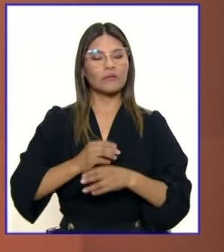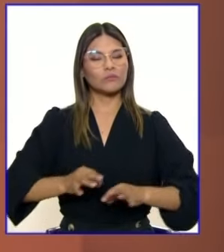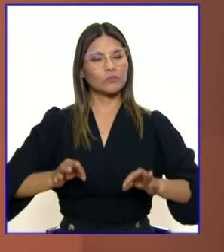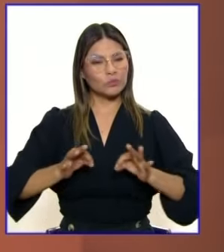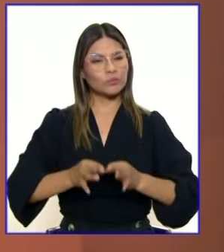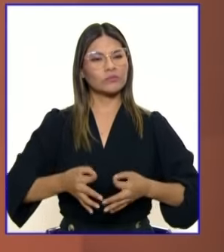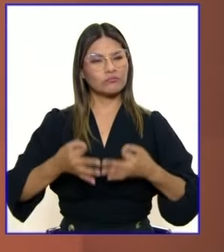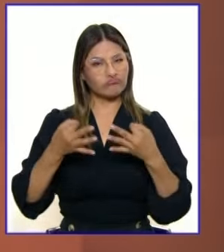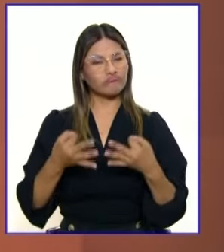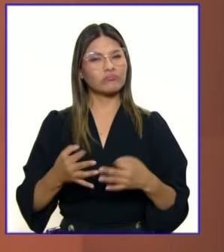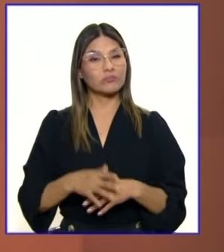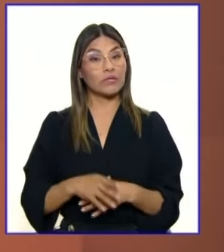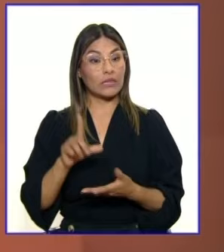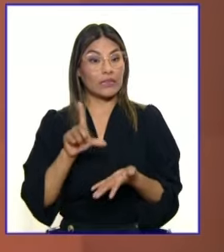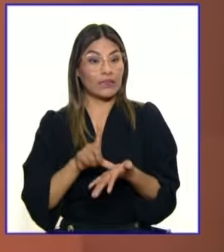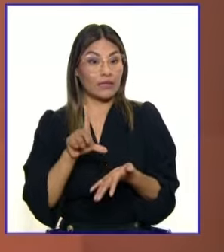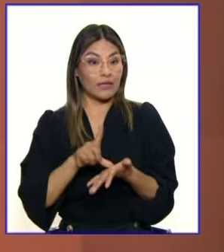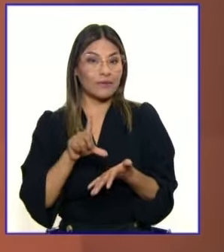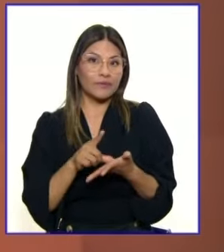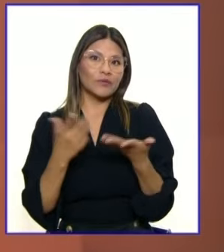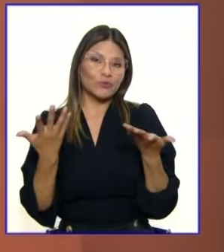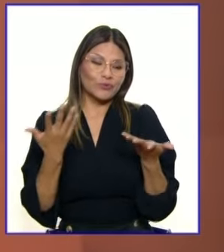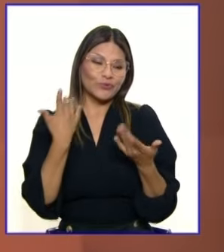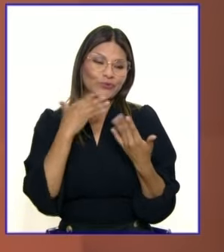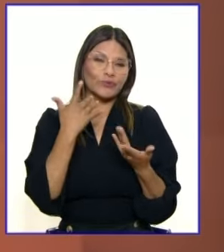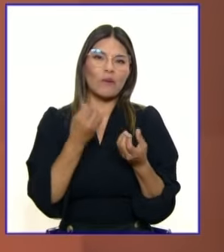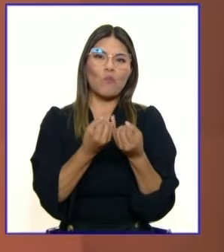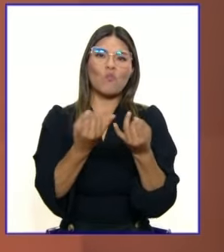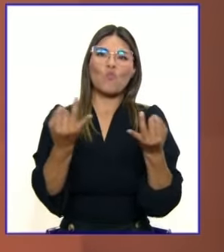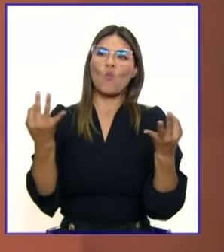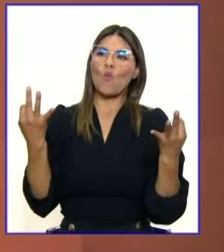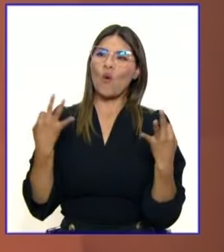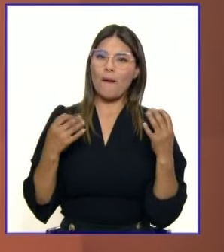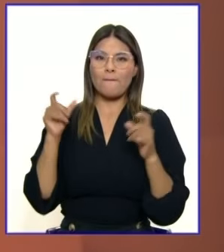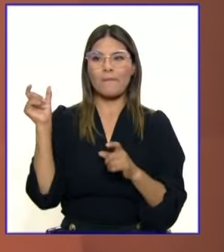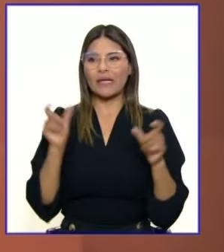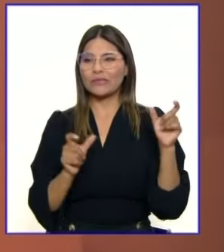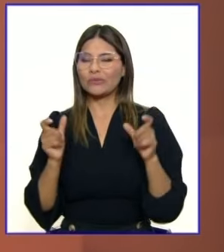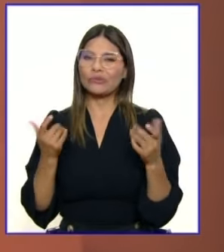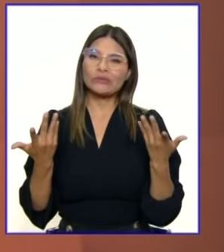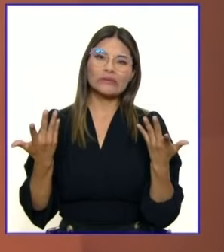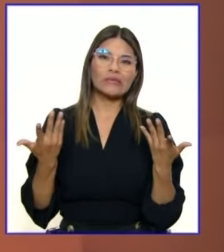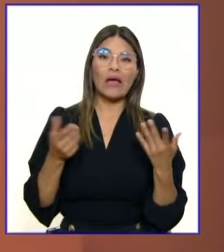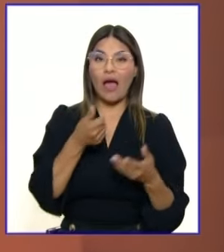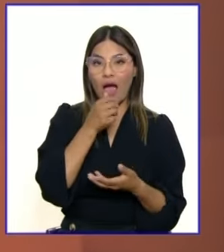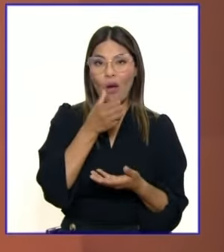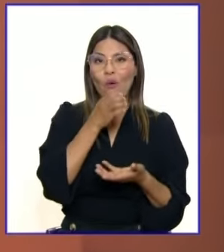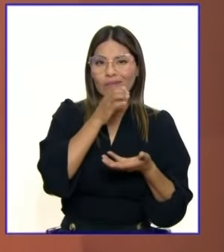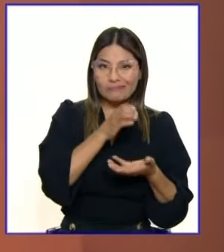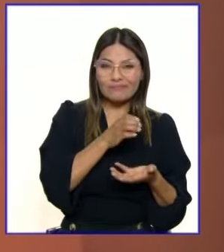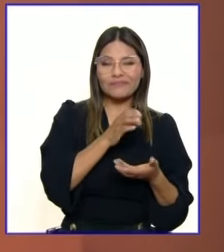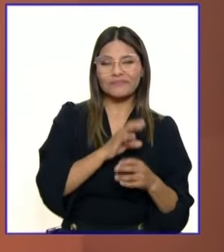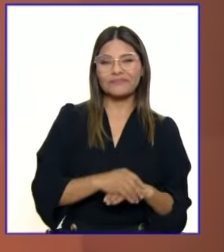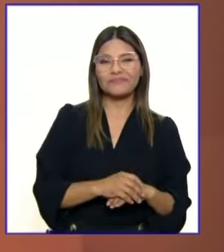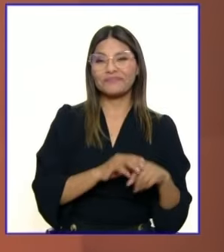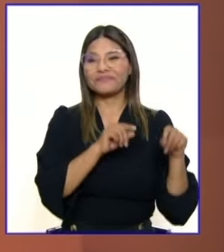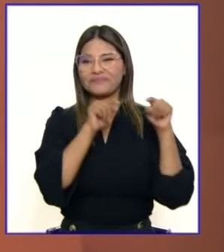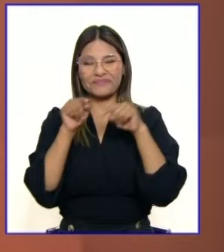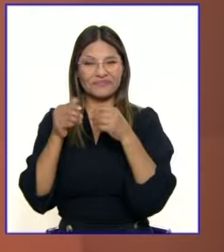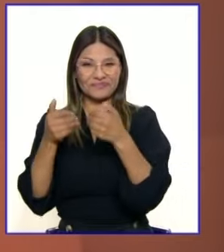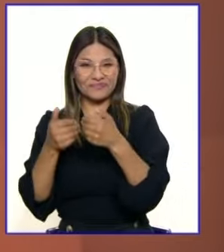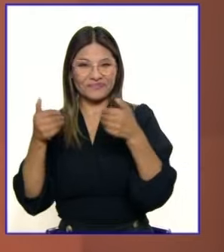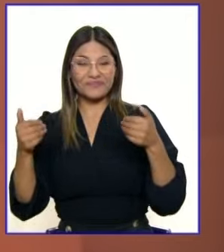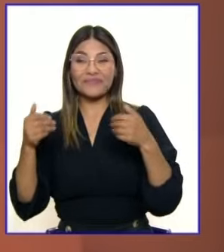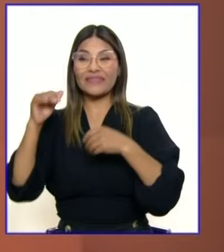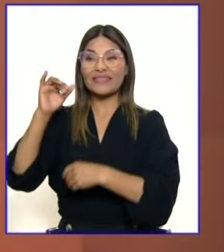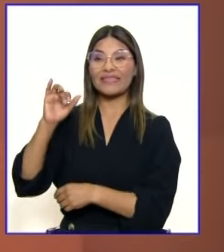Siendo Lima, ¿no? Un desierto, teniendo tanta población. Ahora les contamos que el IRTP relanzó la nueva versión de su